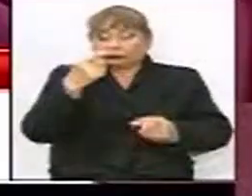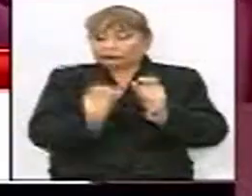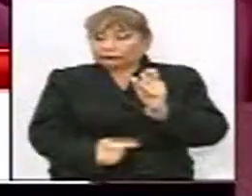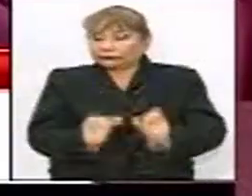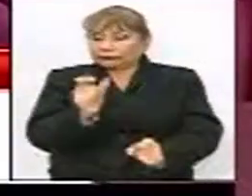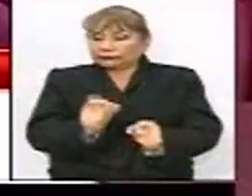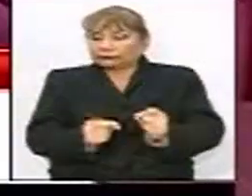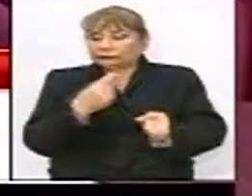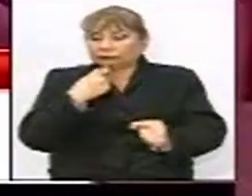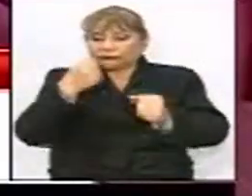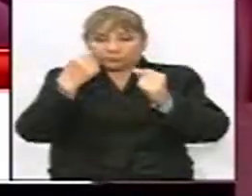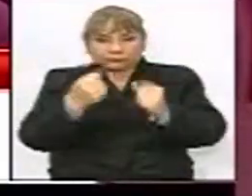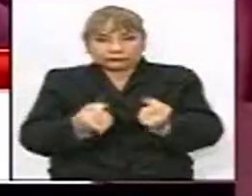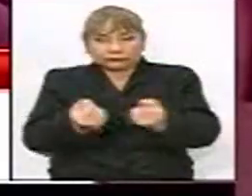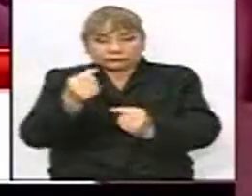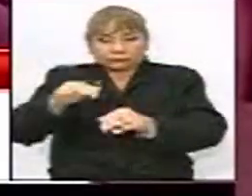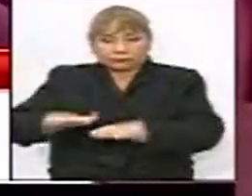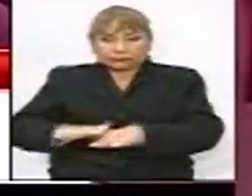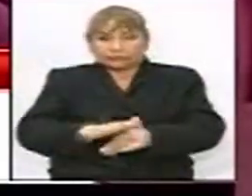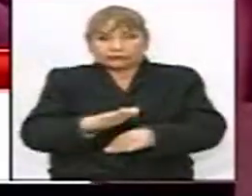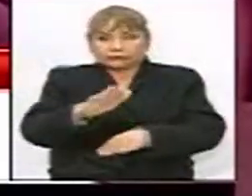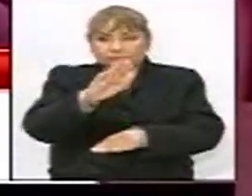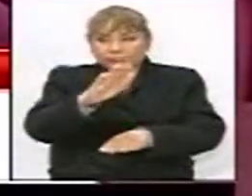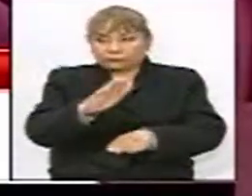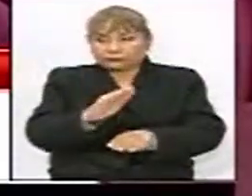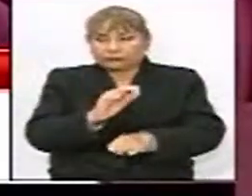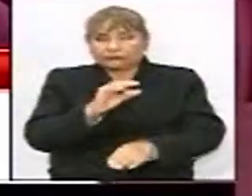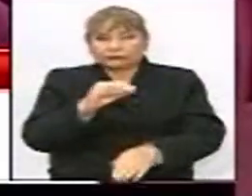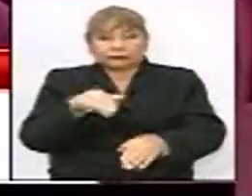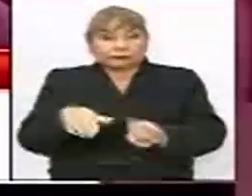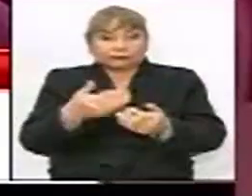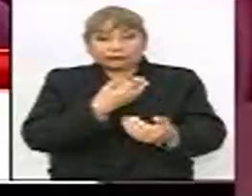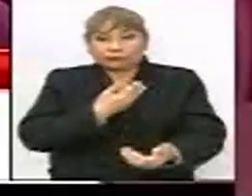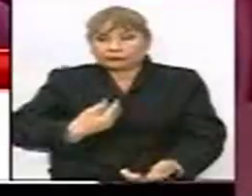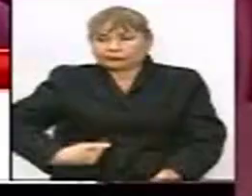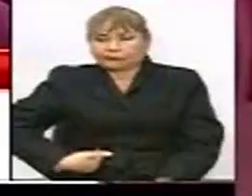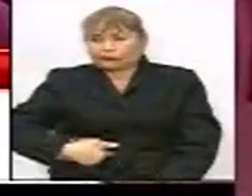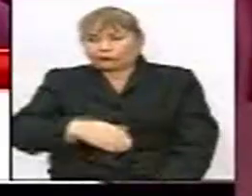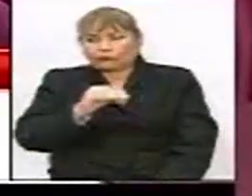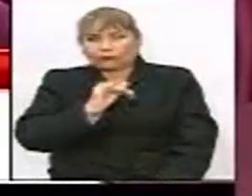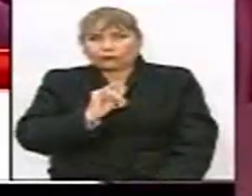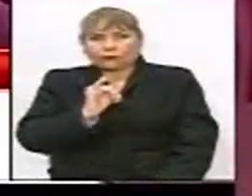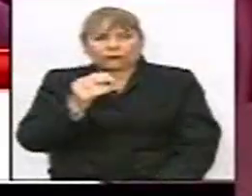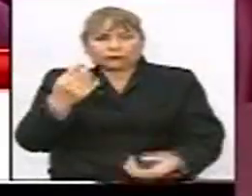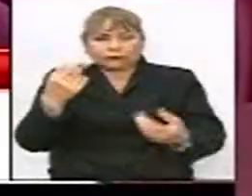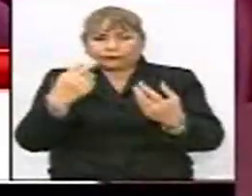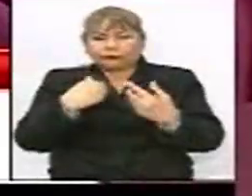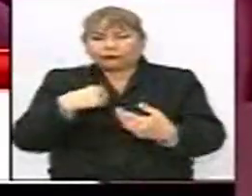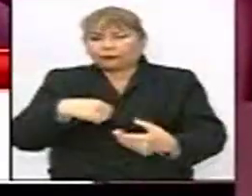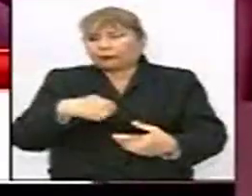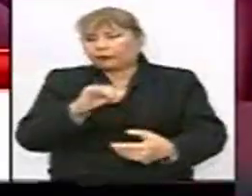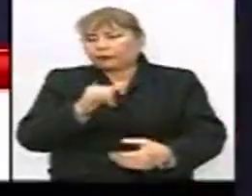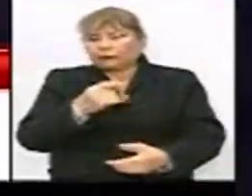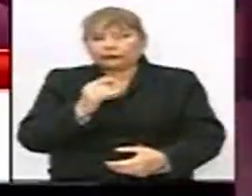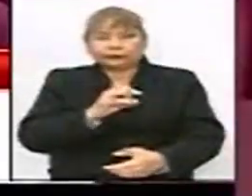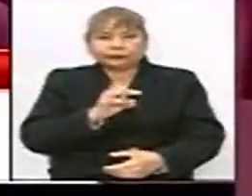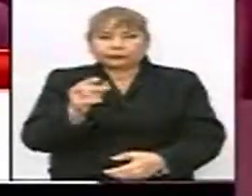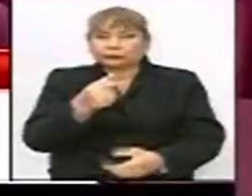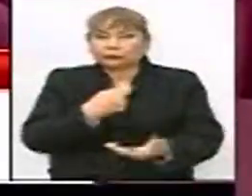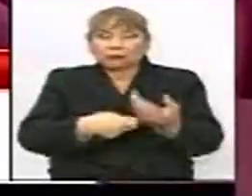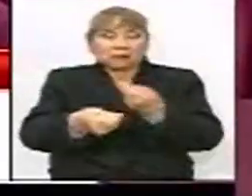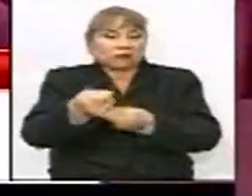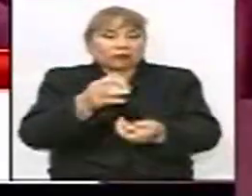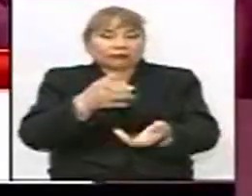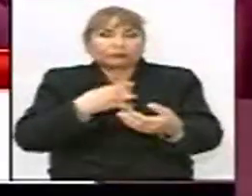público, son autopistas del Estado en concesión. No es un negocio entre privados, entre Juan y entre Pedro, que